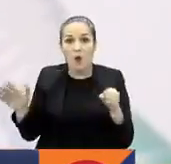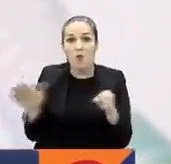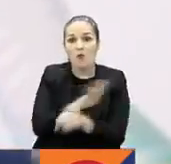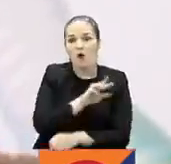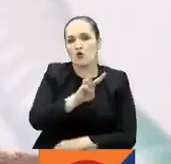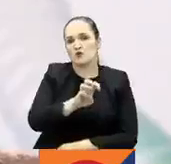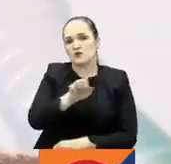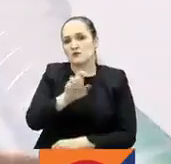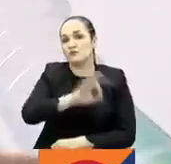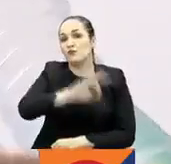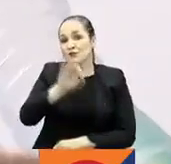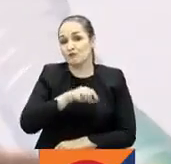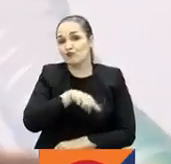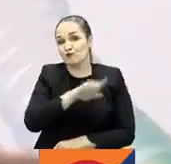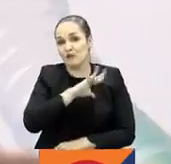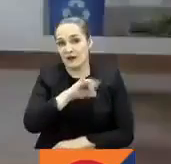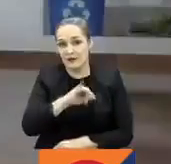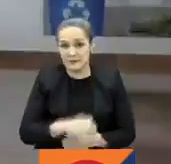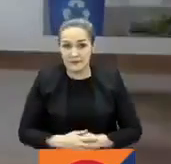86%.